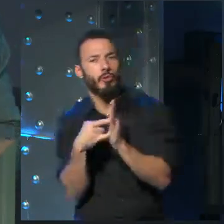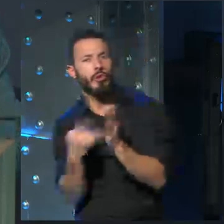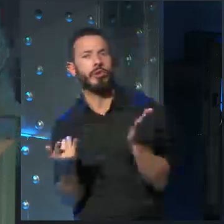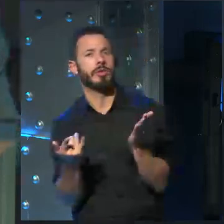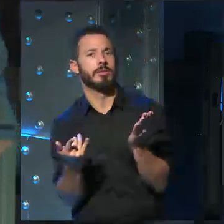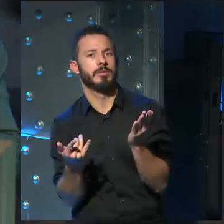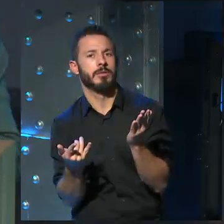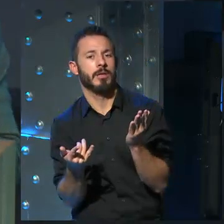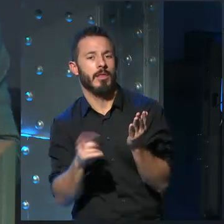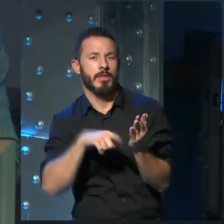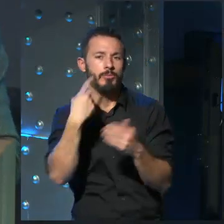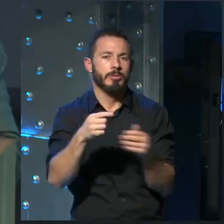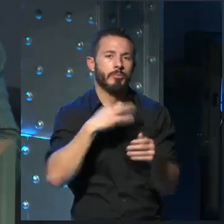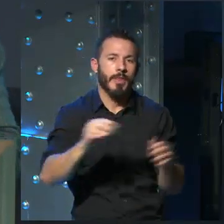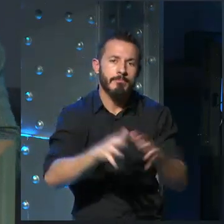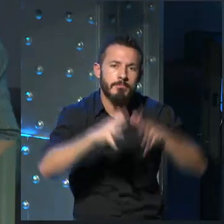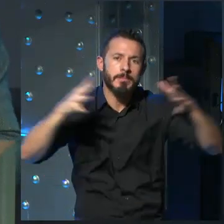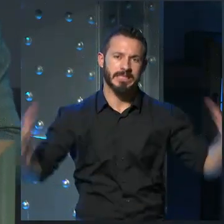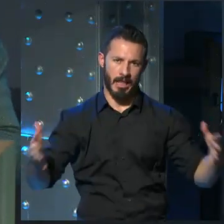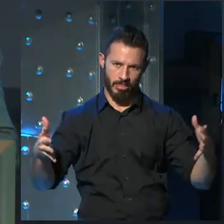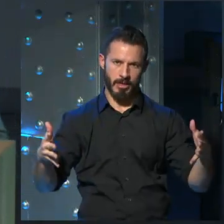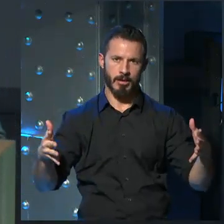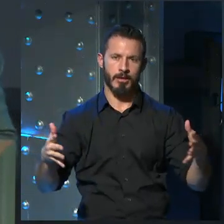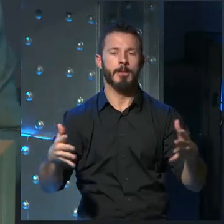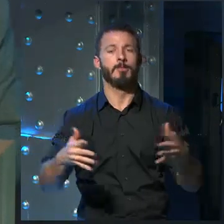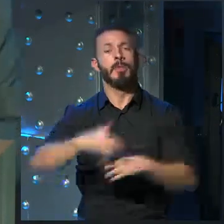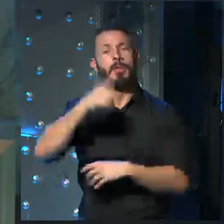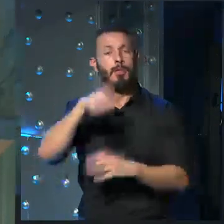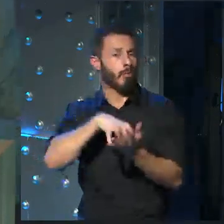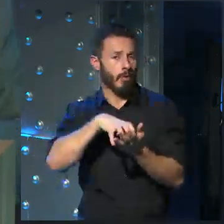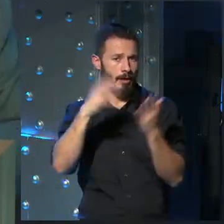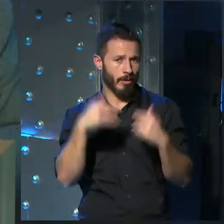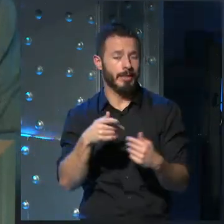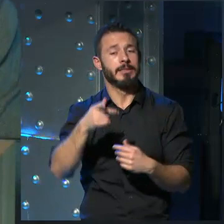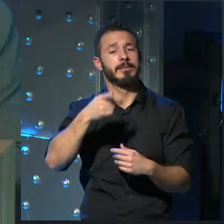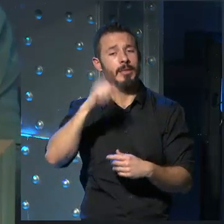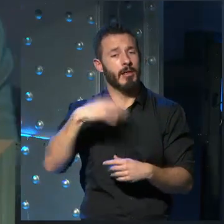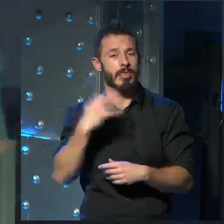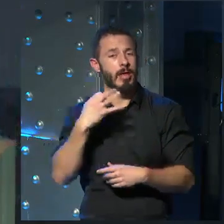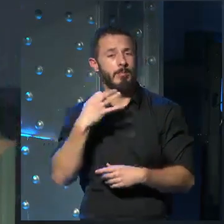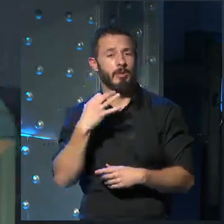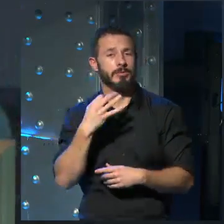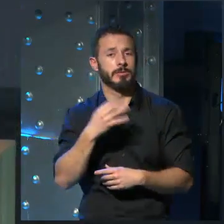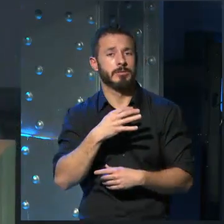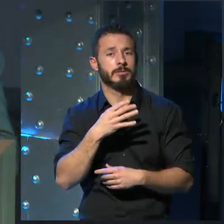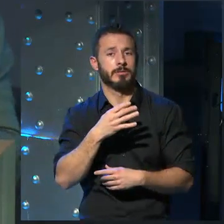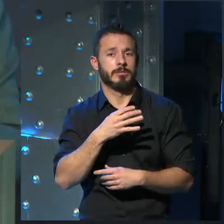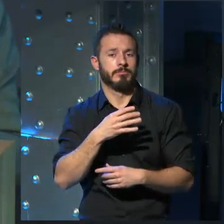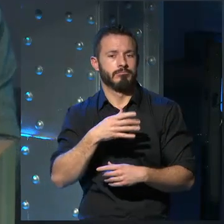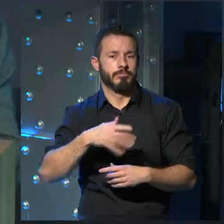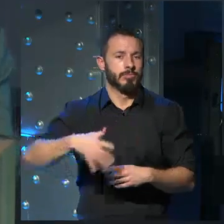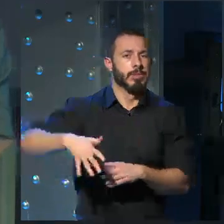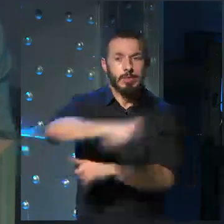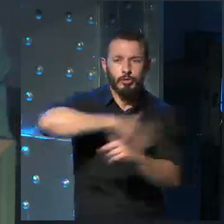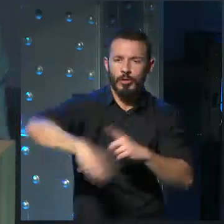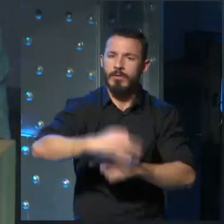puedan ampliar y tener una dimensión, y sin duda tenemos que ser capaces de hacerlo en un entorno de seguridad y de